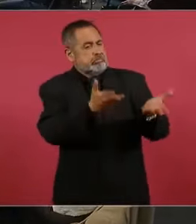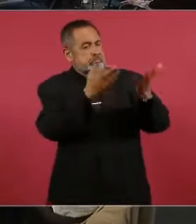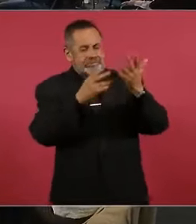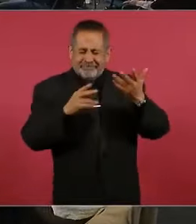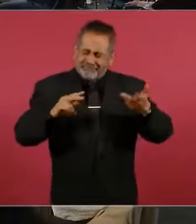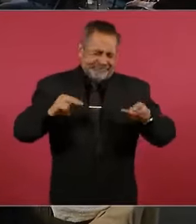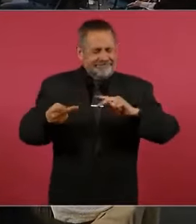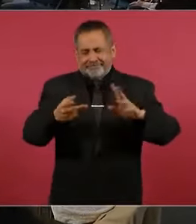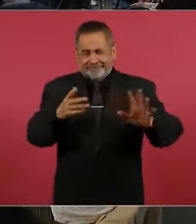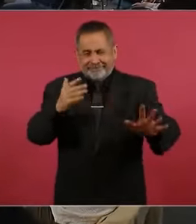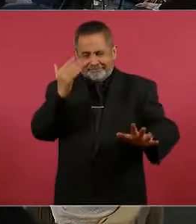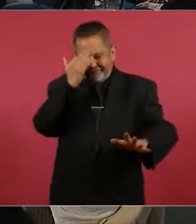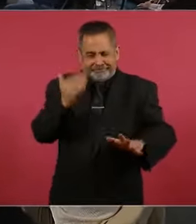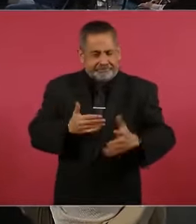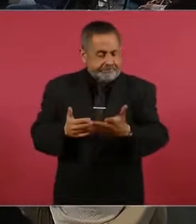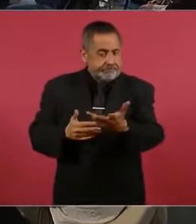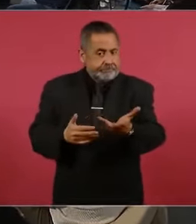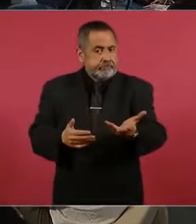hacen